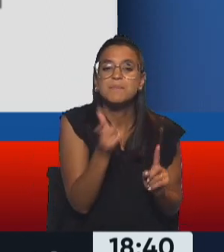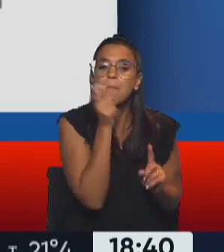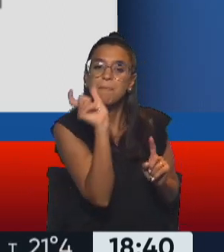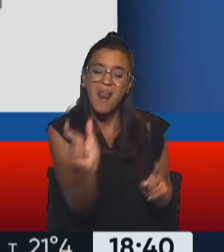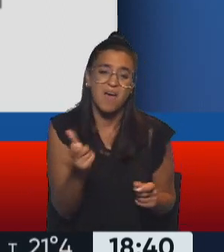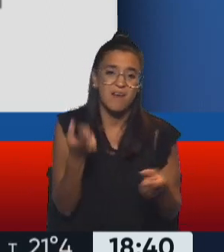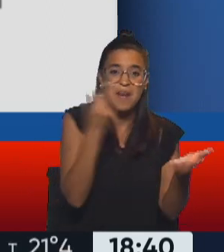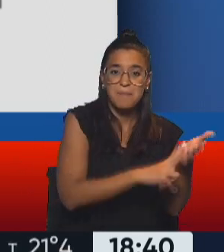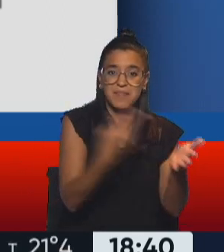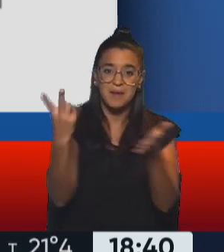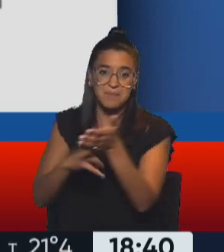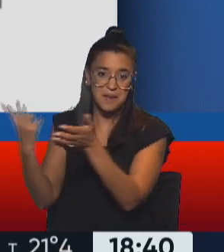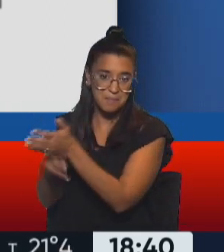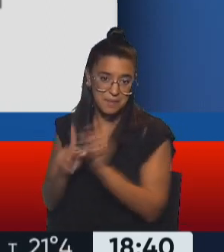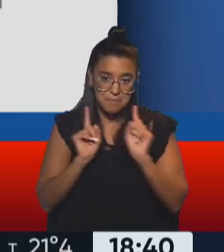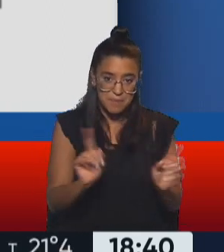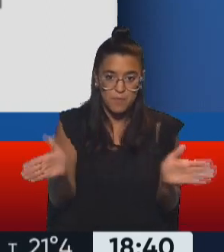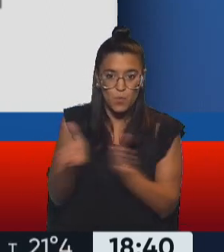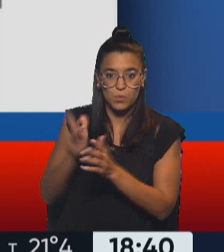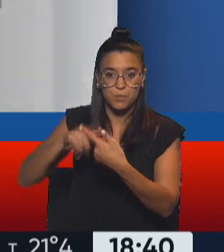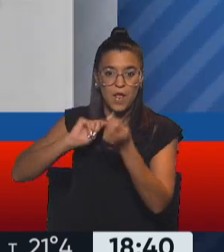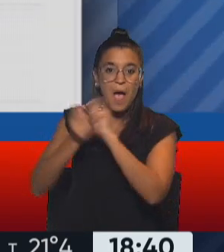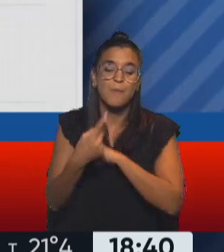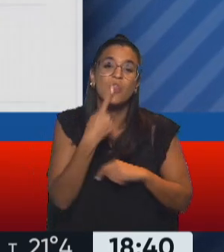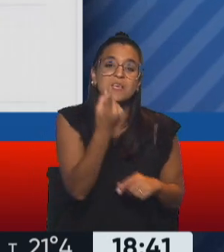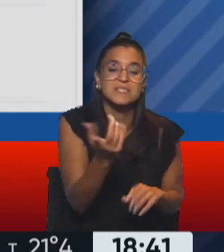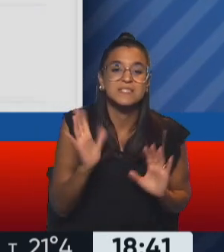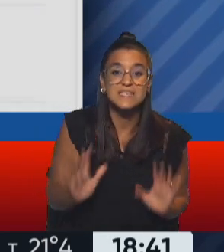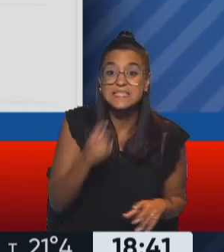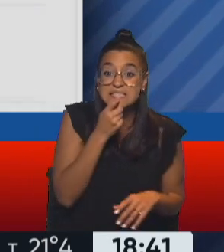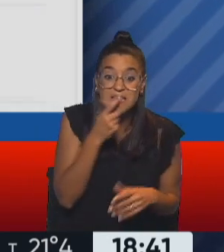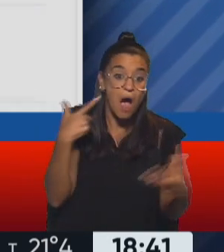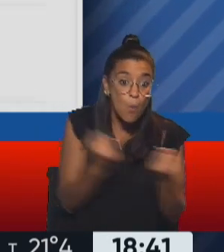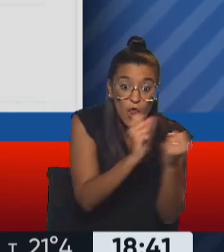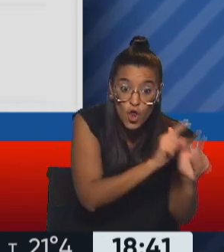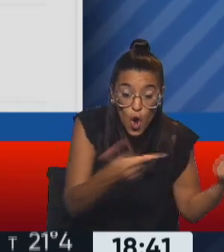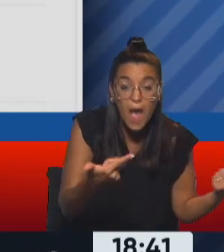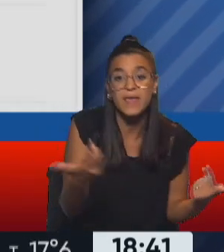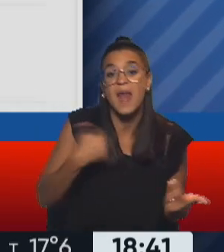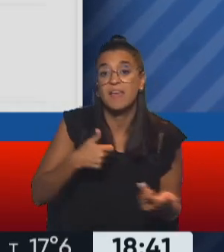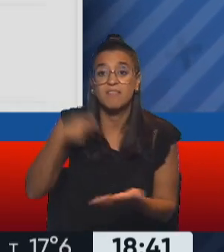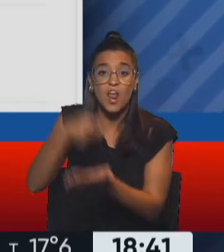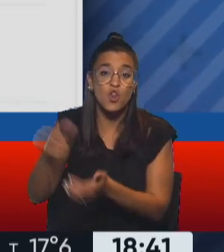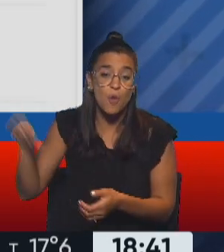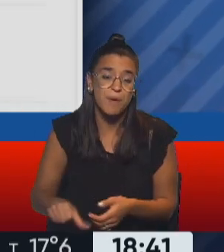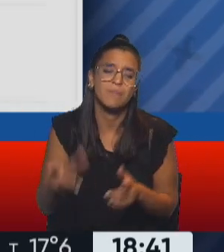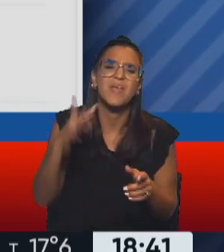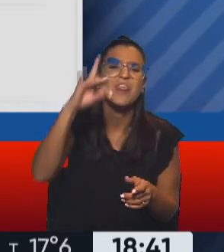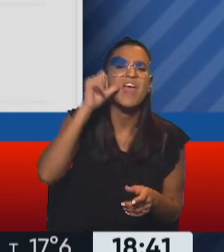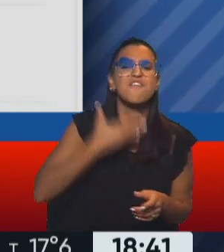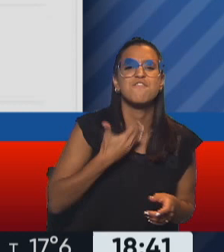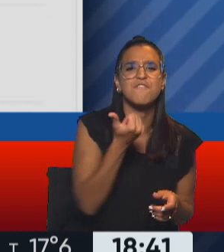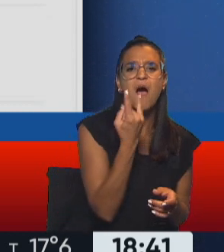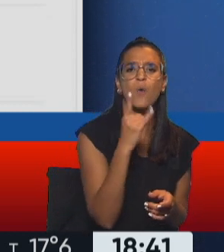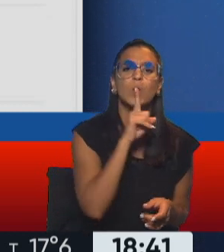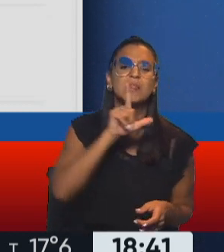en casi todas las manifestaciones de Juntos por el Cambio, ¿no? Destacar que si no se llega a este acuerdo, la Argentina... Igualmente lo del default es otra cosa, porque no se